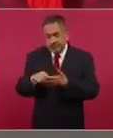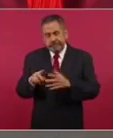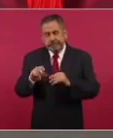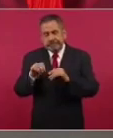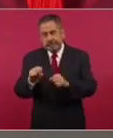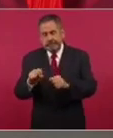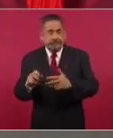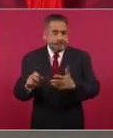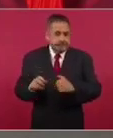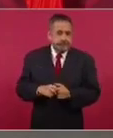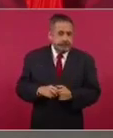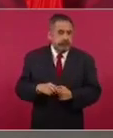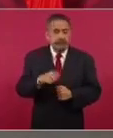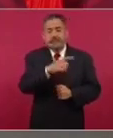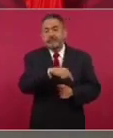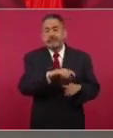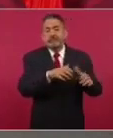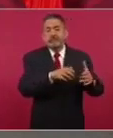Entonces ellos con